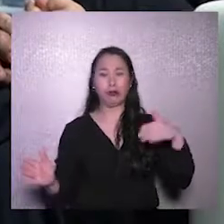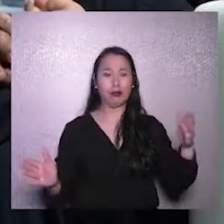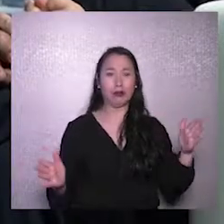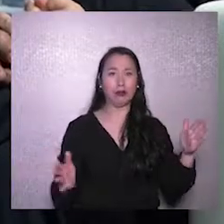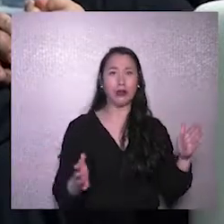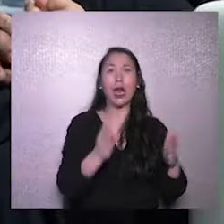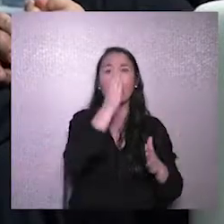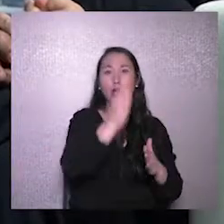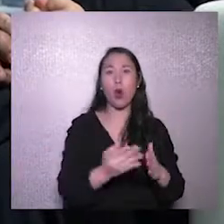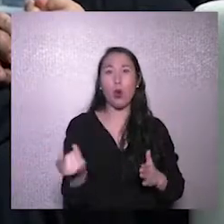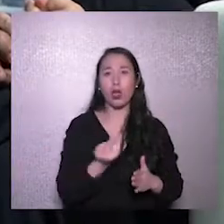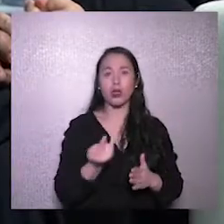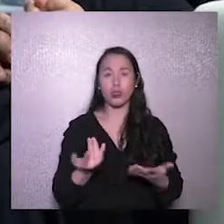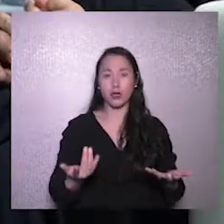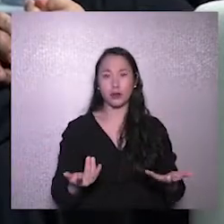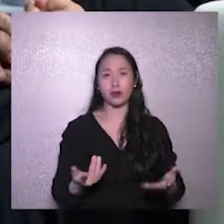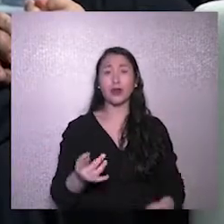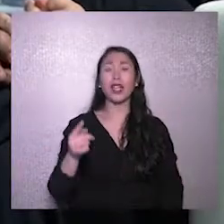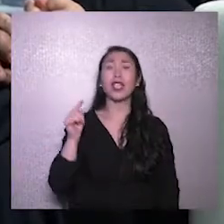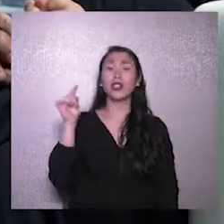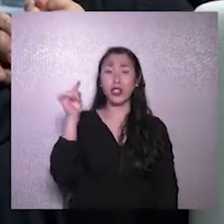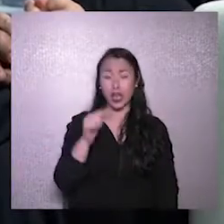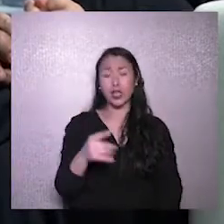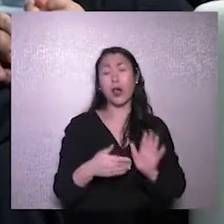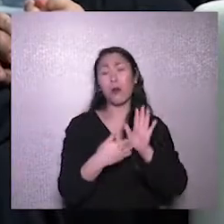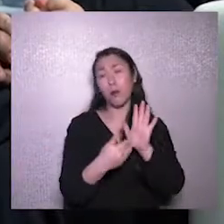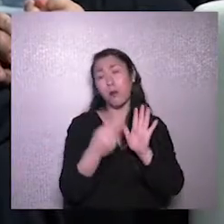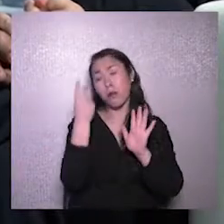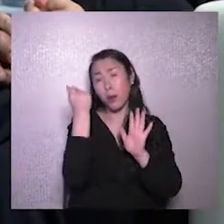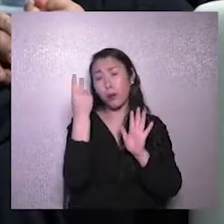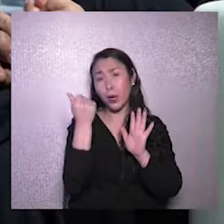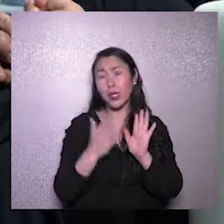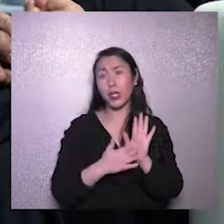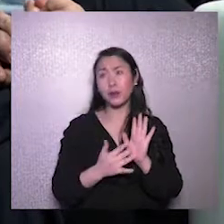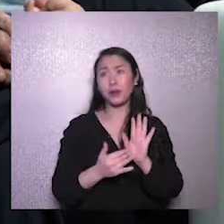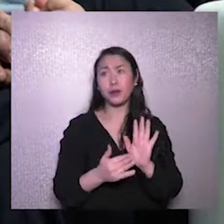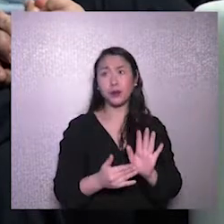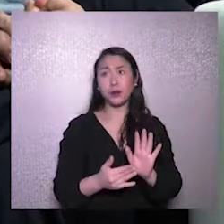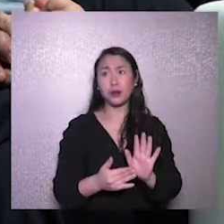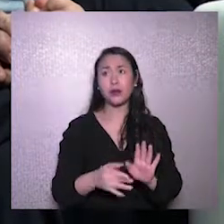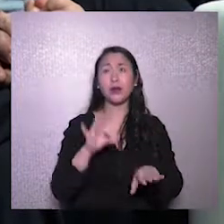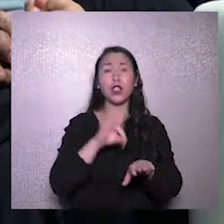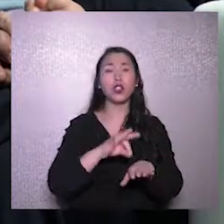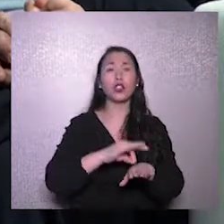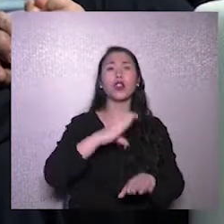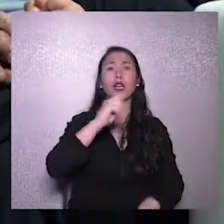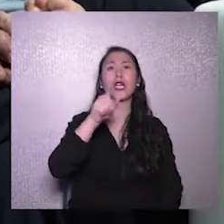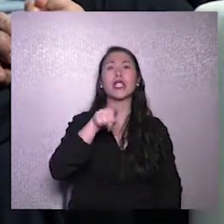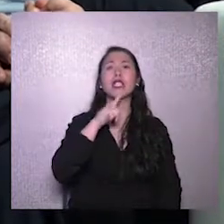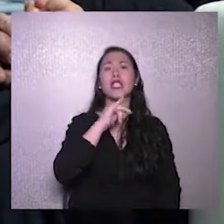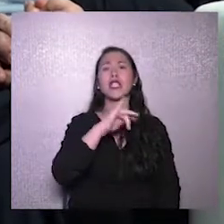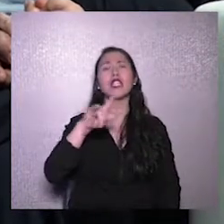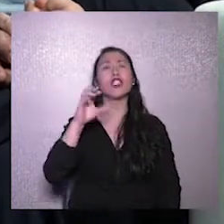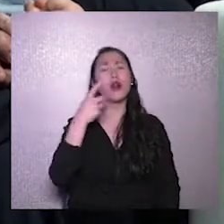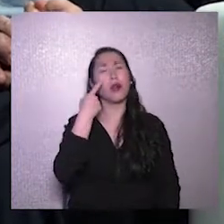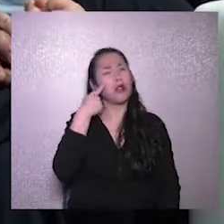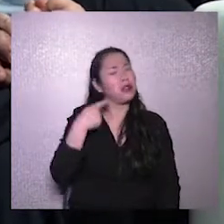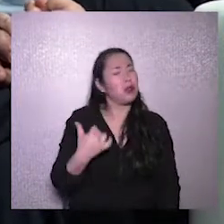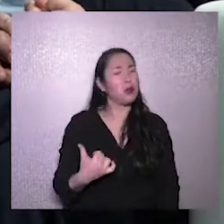De tal manera que eso, y sobre eso hay propuestas que el doctor Castillo conoce muy bien, que hicimos,